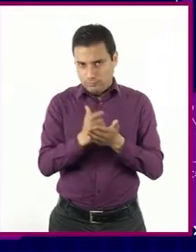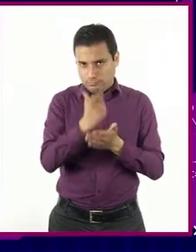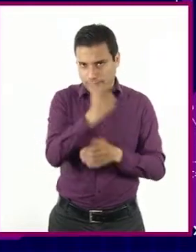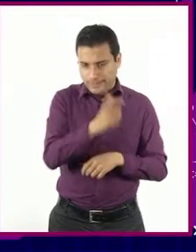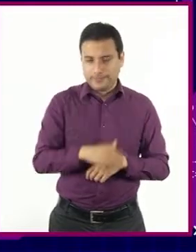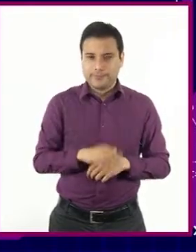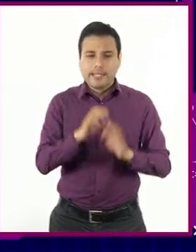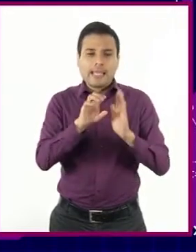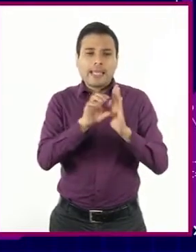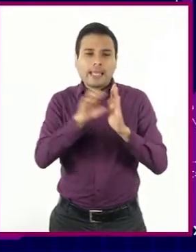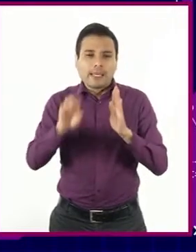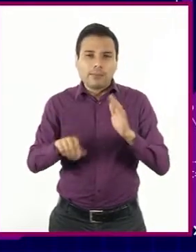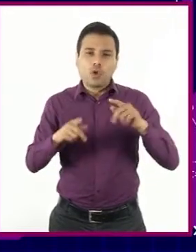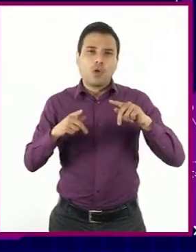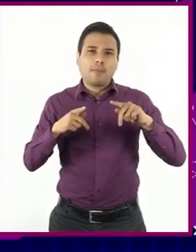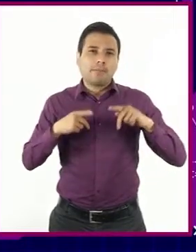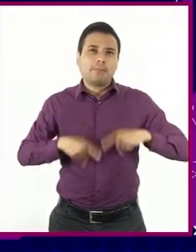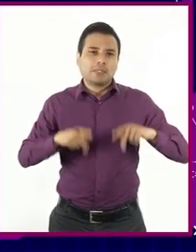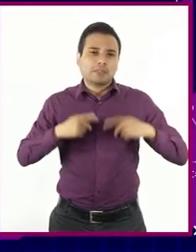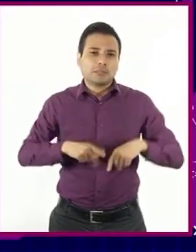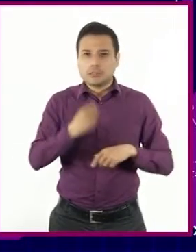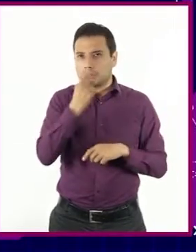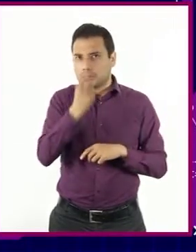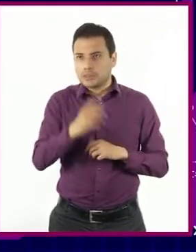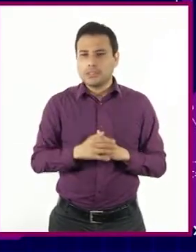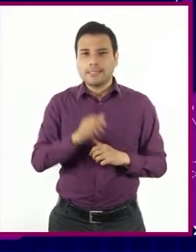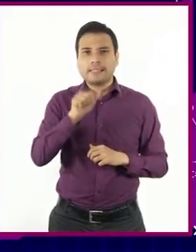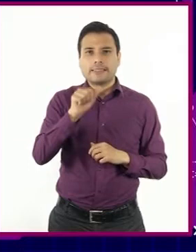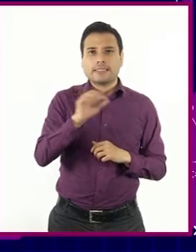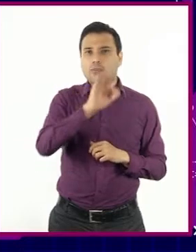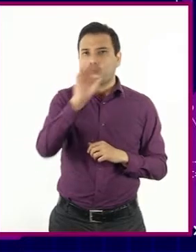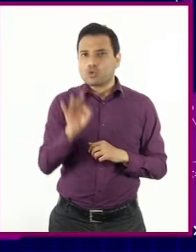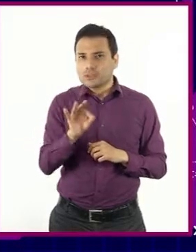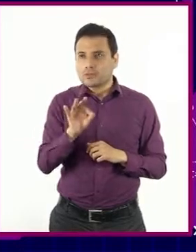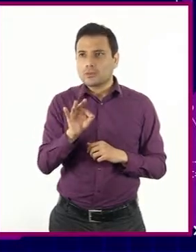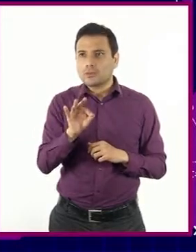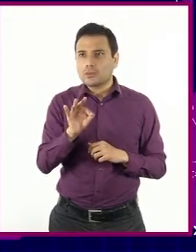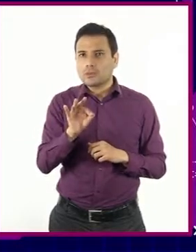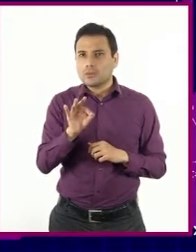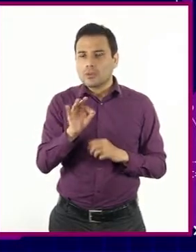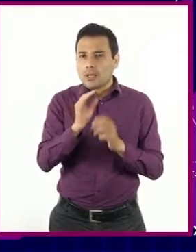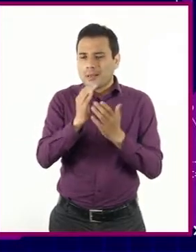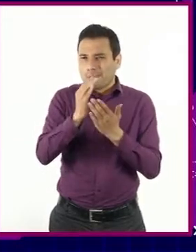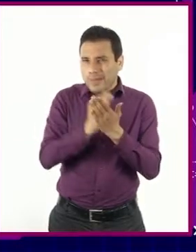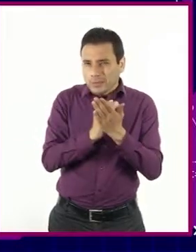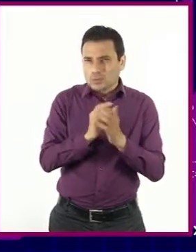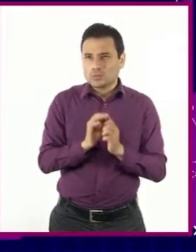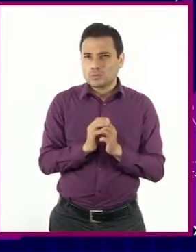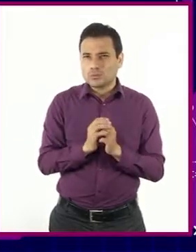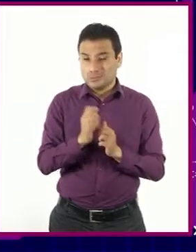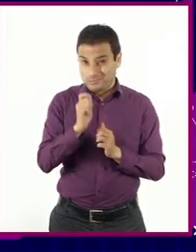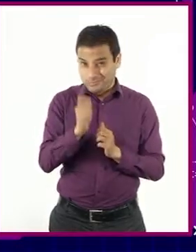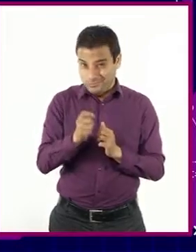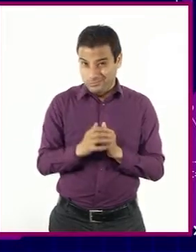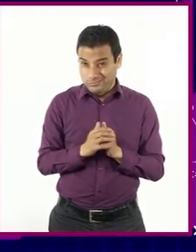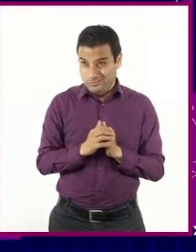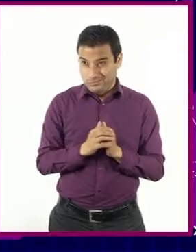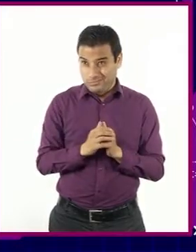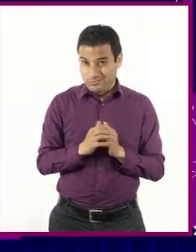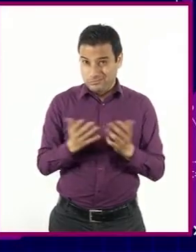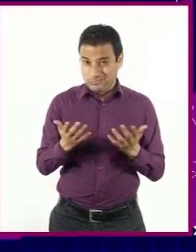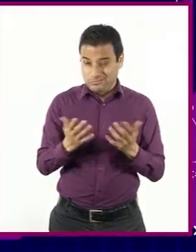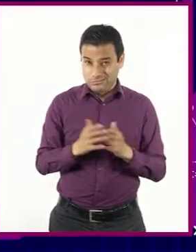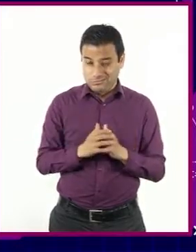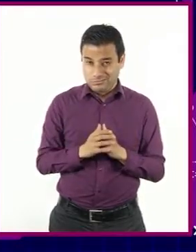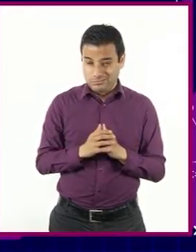un comerciante ofrece un 16% de descuento sobre la compra, ¿significa que este artículo saldrá al